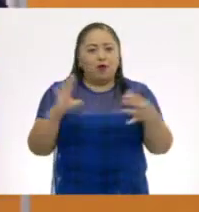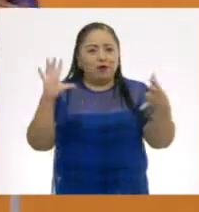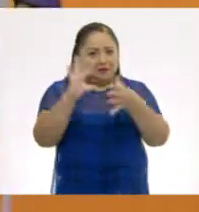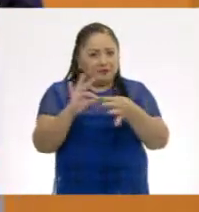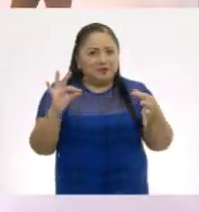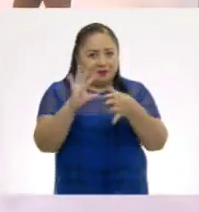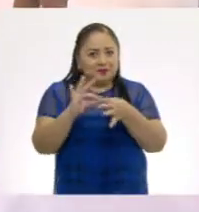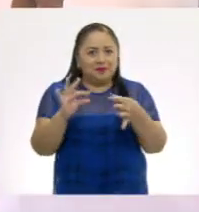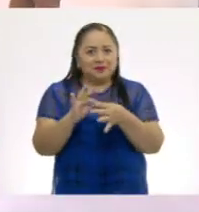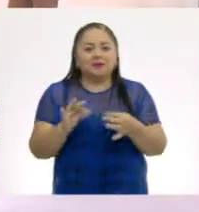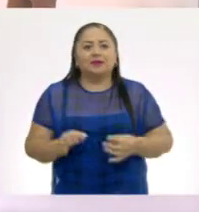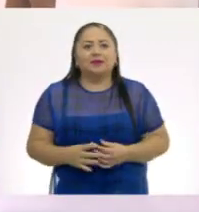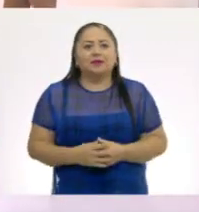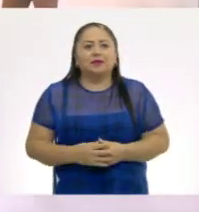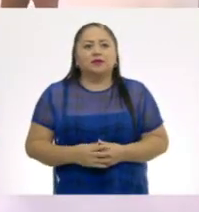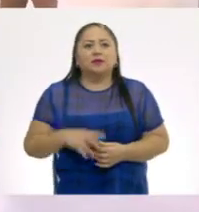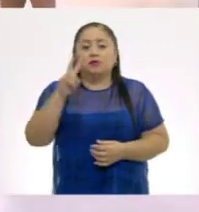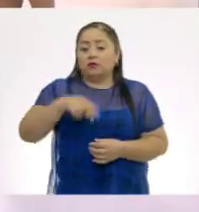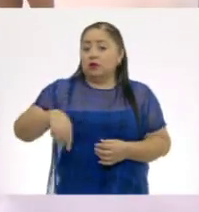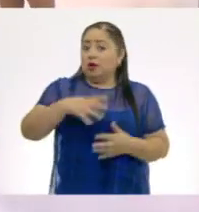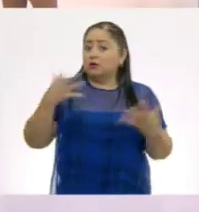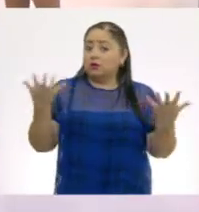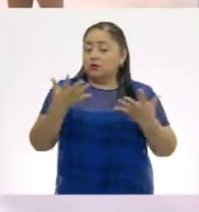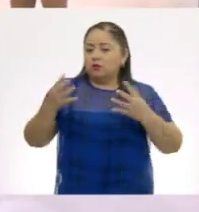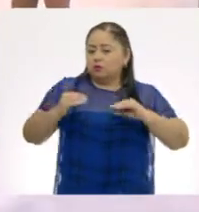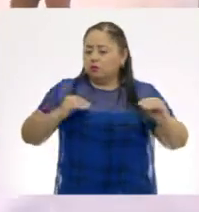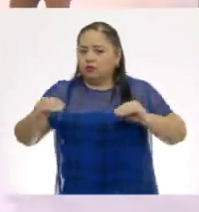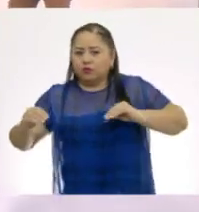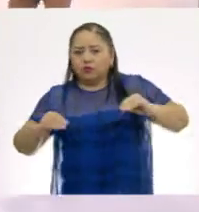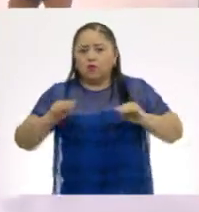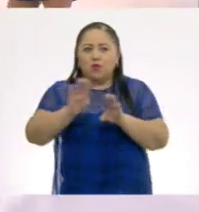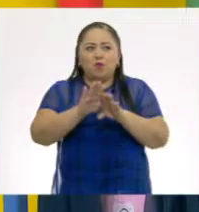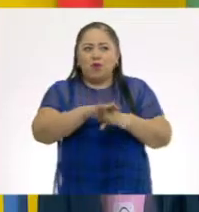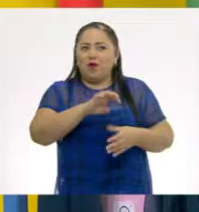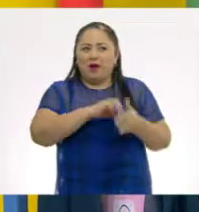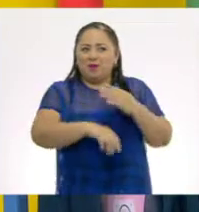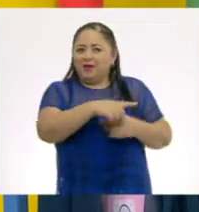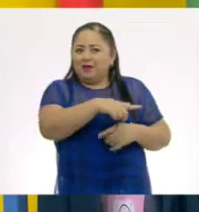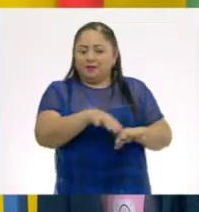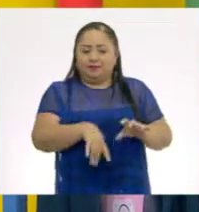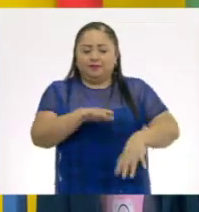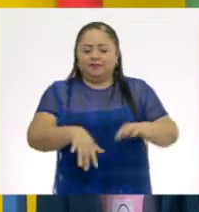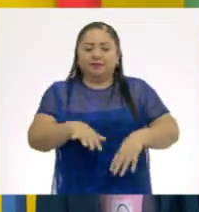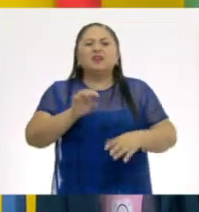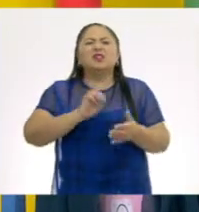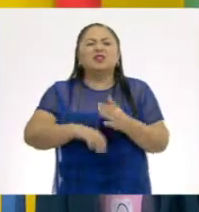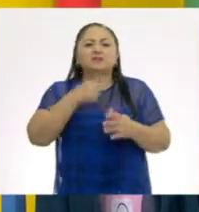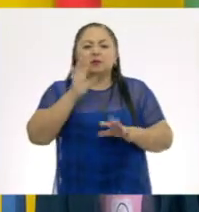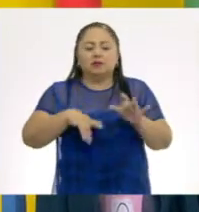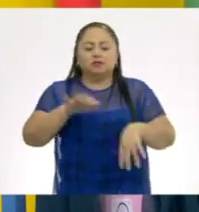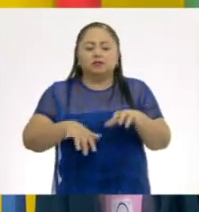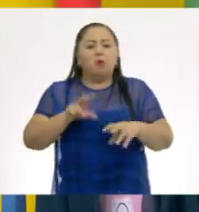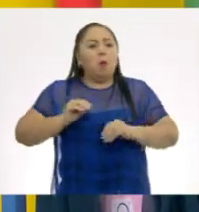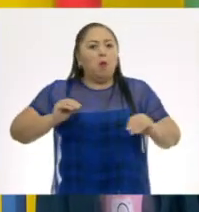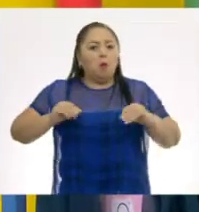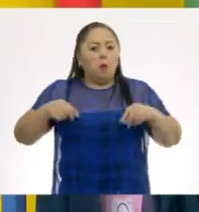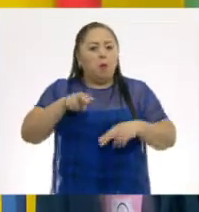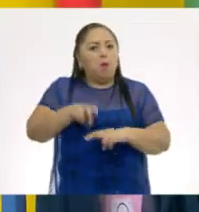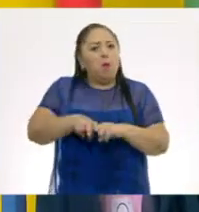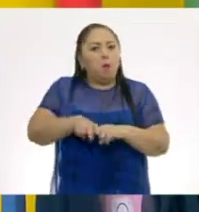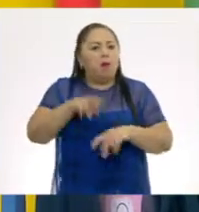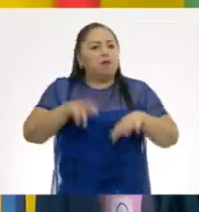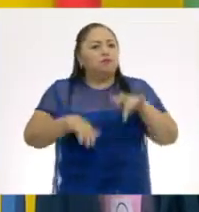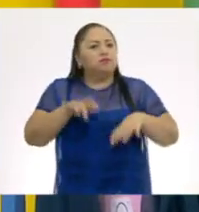¿sí? Hacemos movimientos, a lo mejor exactamente como está Britza, ahí escribiendo, ¿no? Exactamente, trabajando